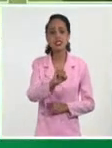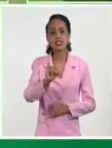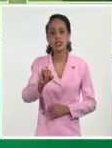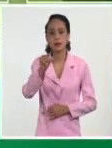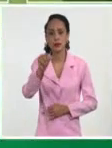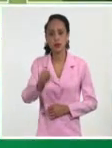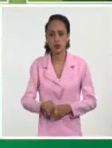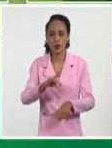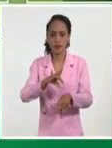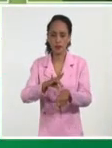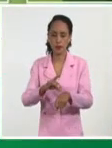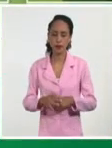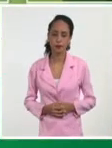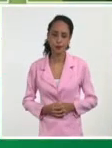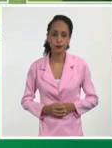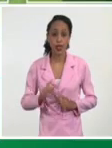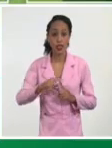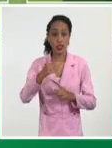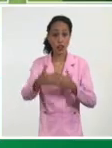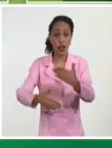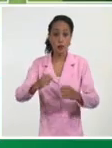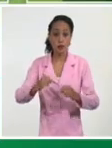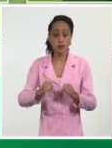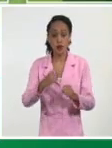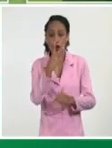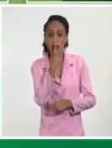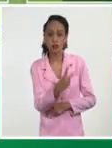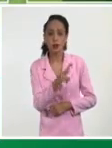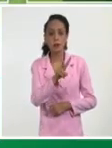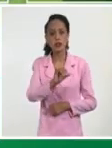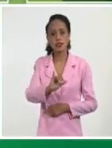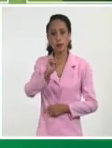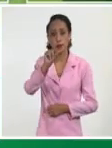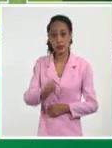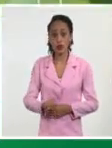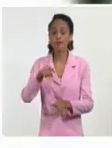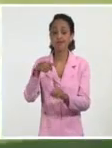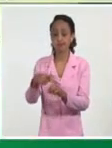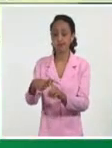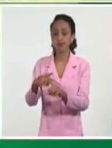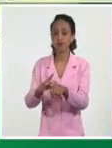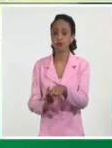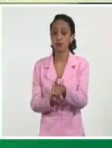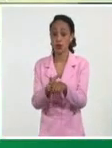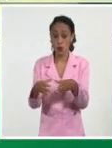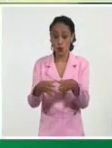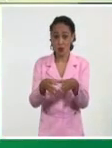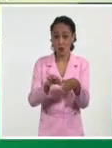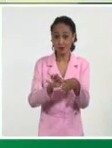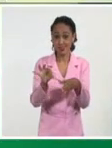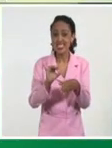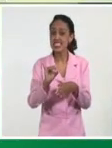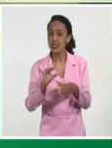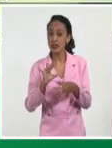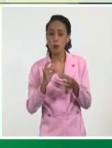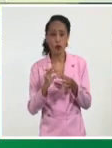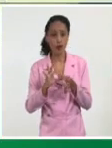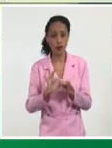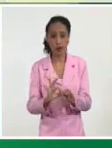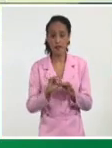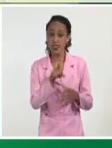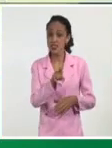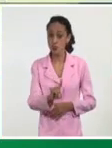personas enfermas. En las terapias intensivas se atienden 26 pacientes positivos, de ellos 7 críticos y 19